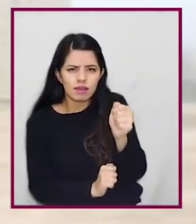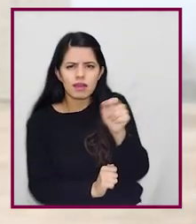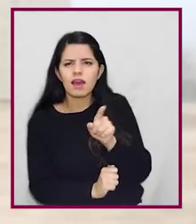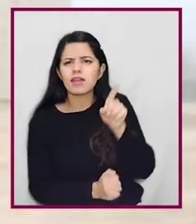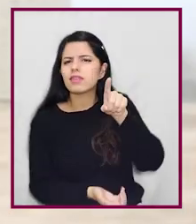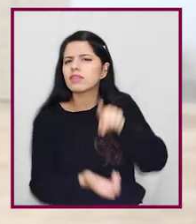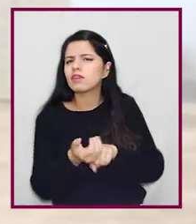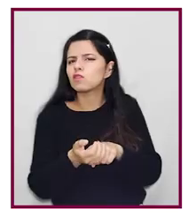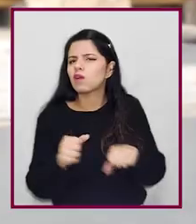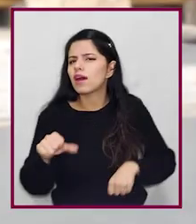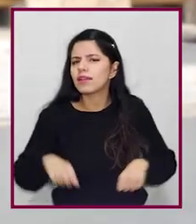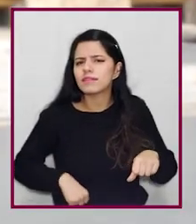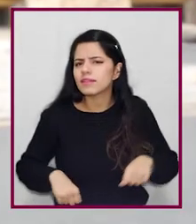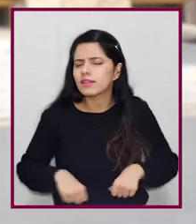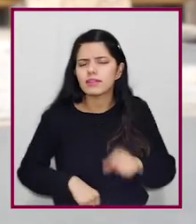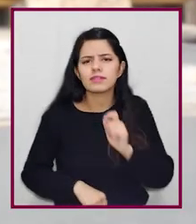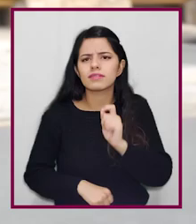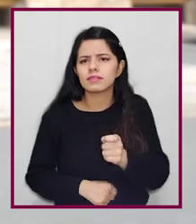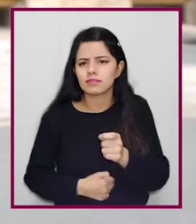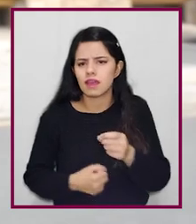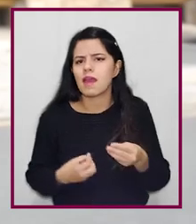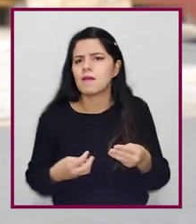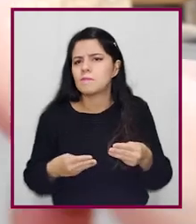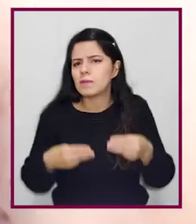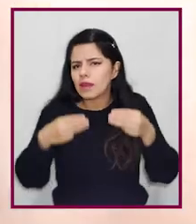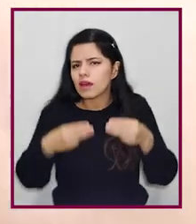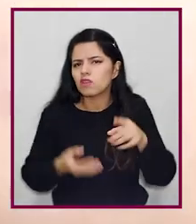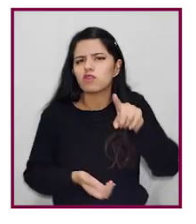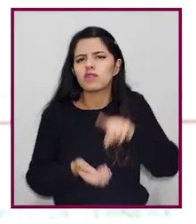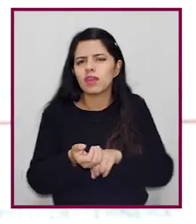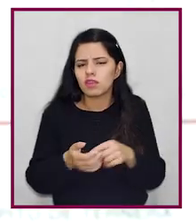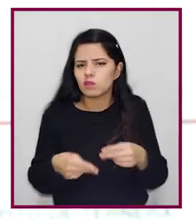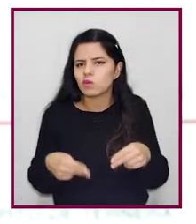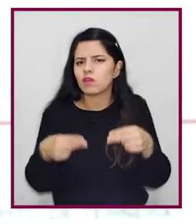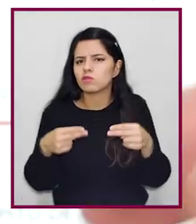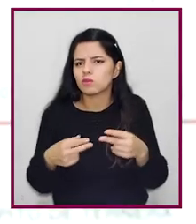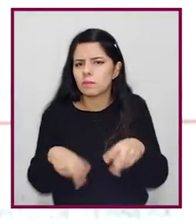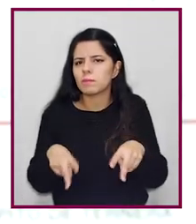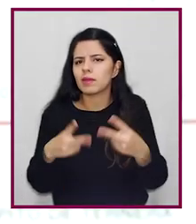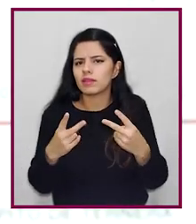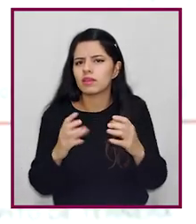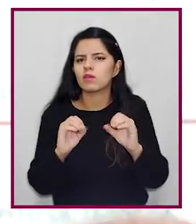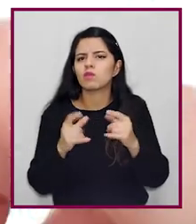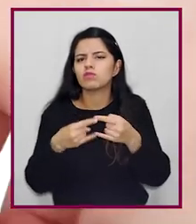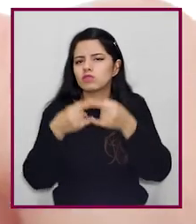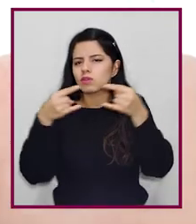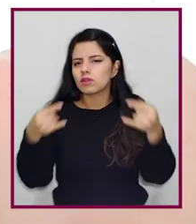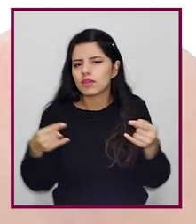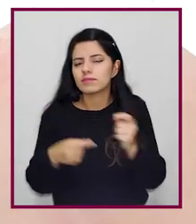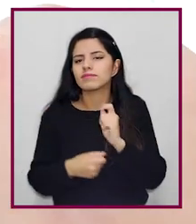se hacen ahí, qué se vende adentro, su historia o estilo arquitectónico.